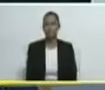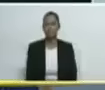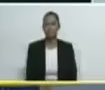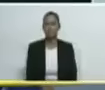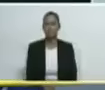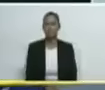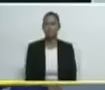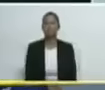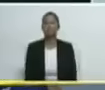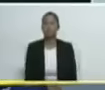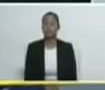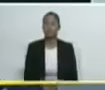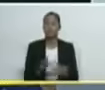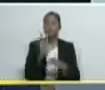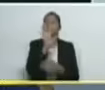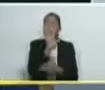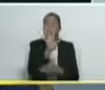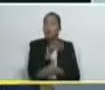Casi 5 millones